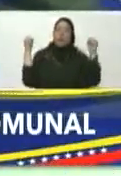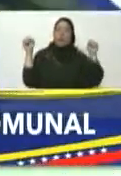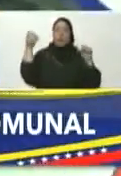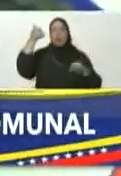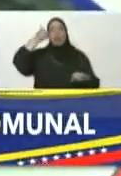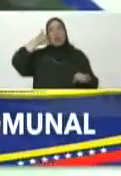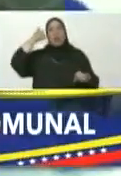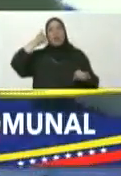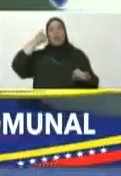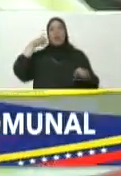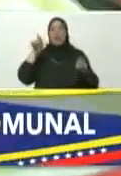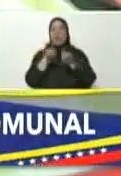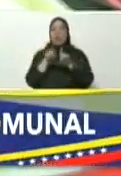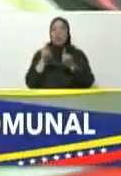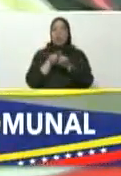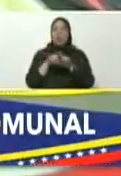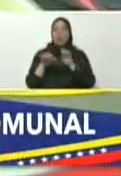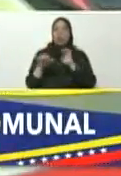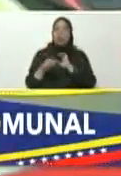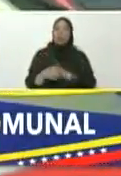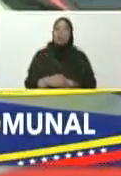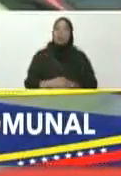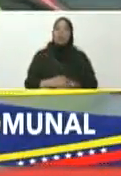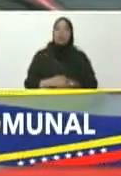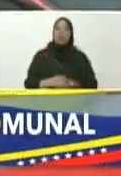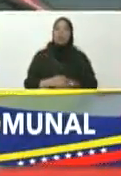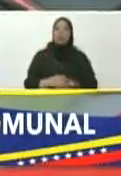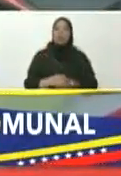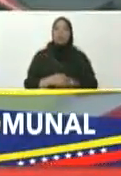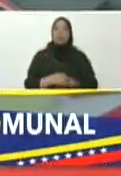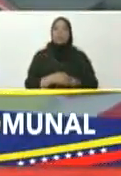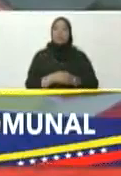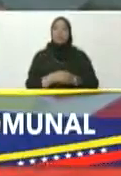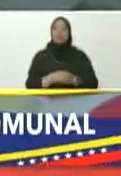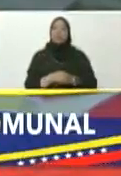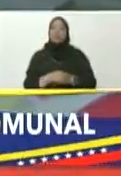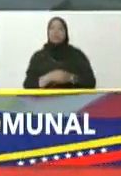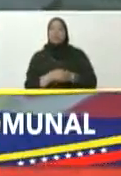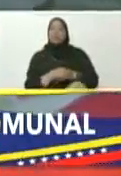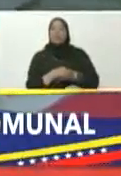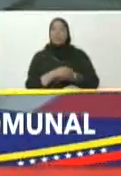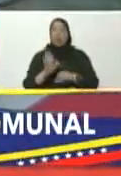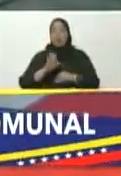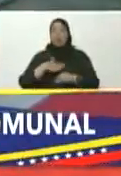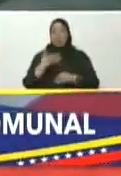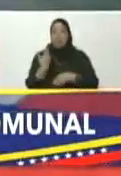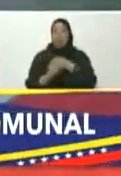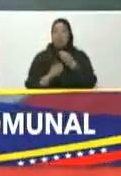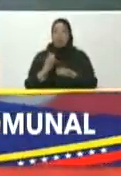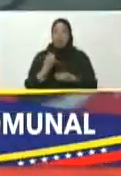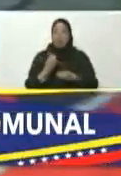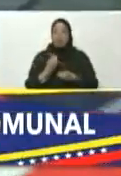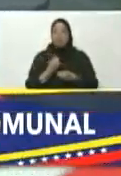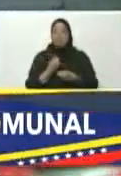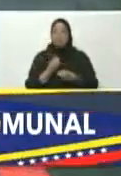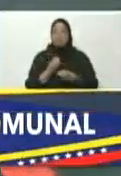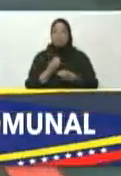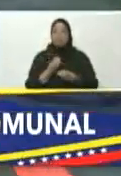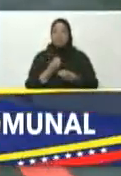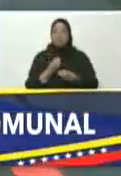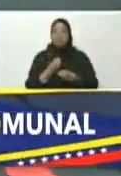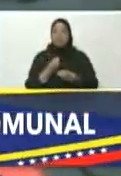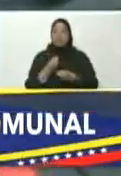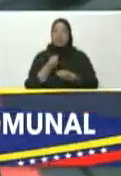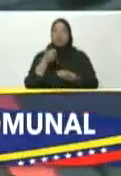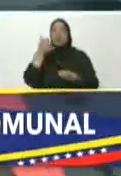APP, donde la ciudadanía podrá escanear el código